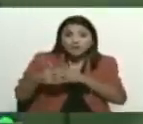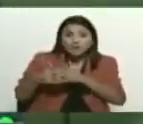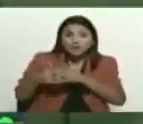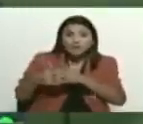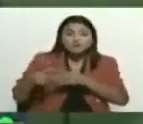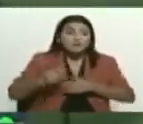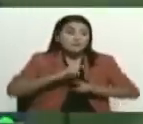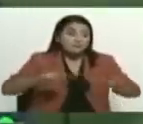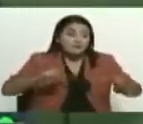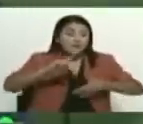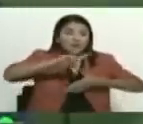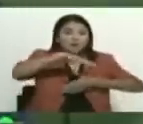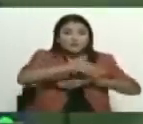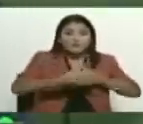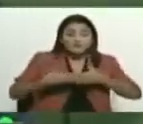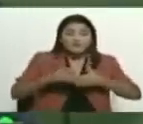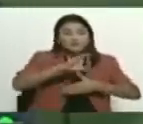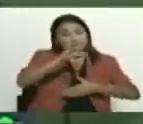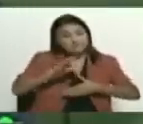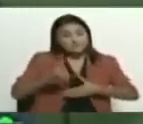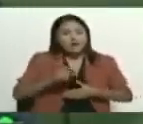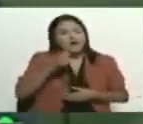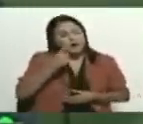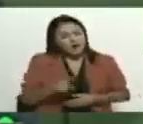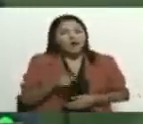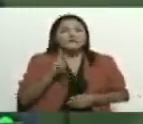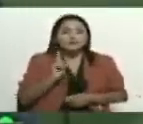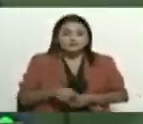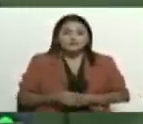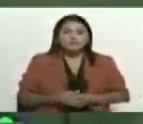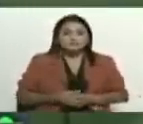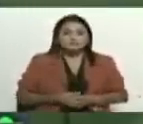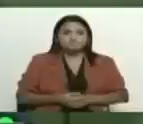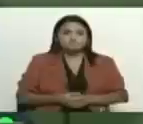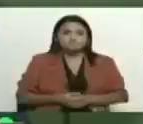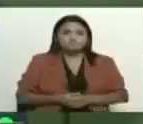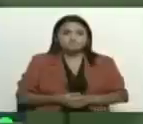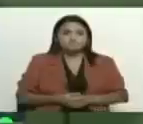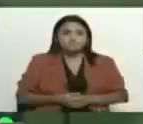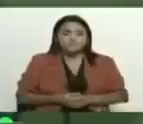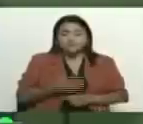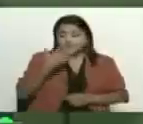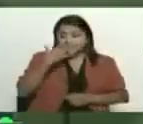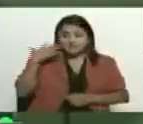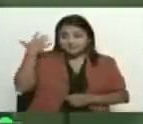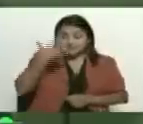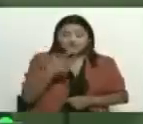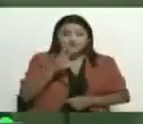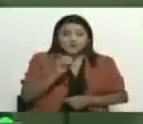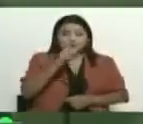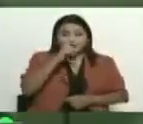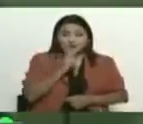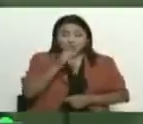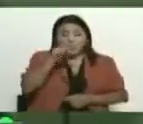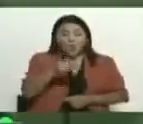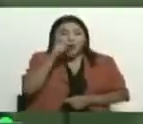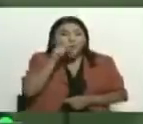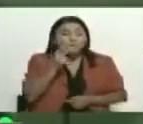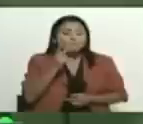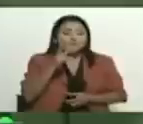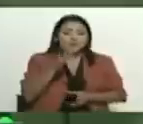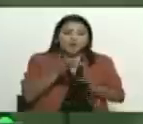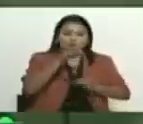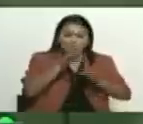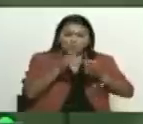en América Latina y el Caribe no ha estado exenta de este tipo de episodios. Hace 50 años un hombre justo que se atrevió a